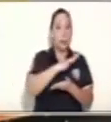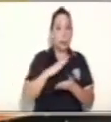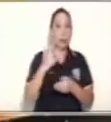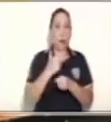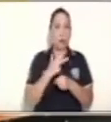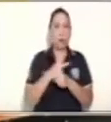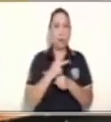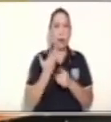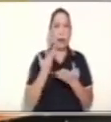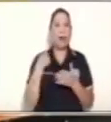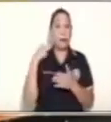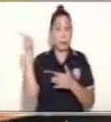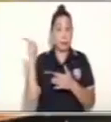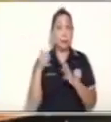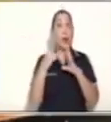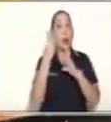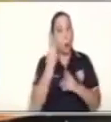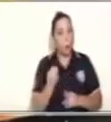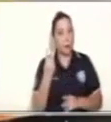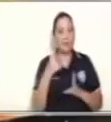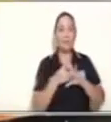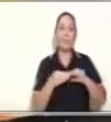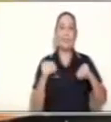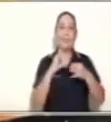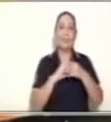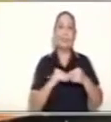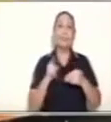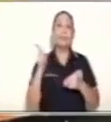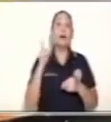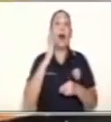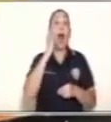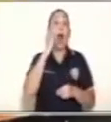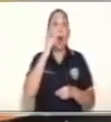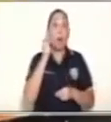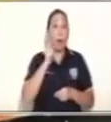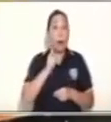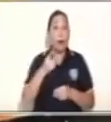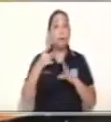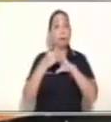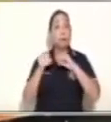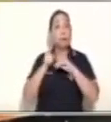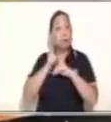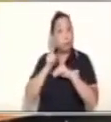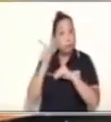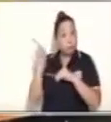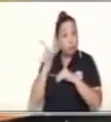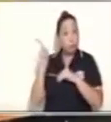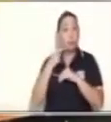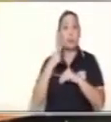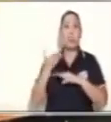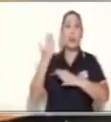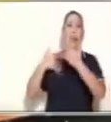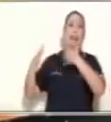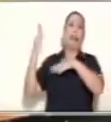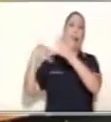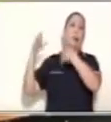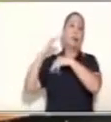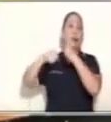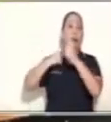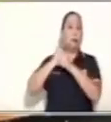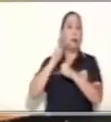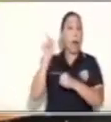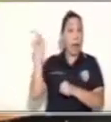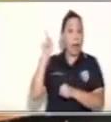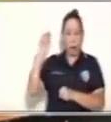ello, les voy a contar una historia que mi abuela me contó hace muchos años. Imagínense, yo